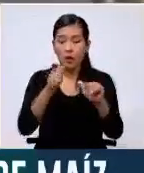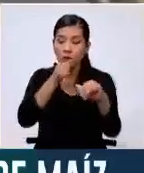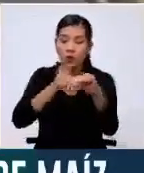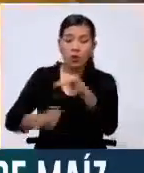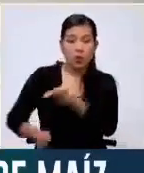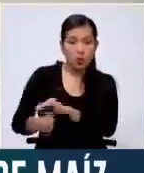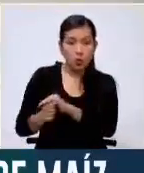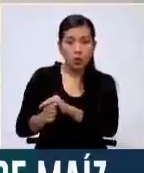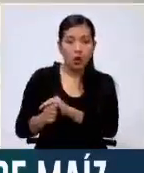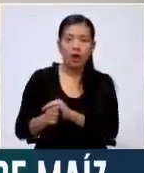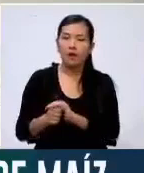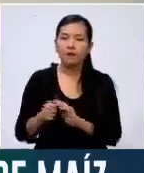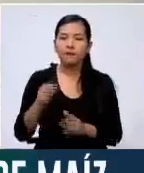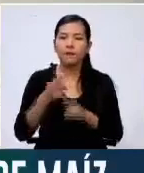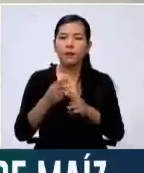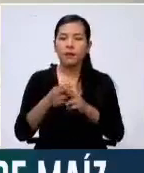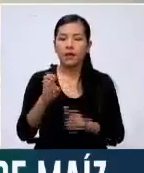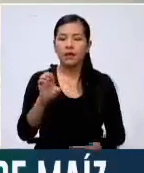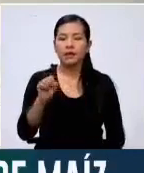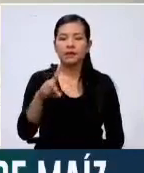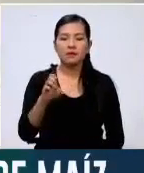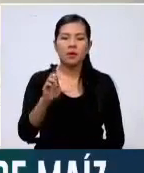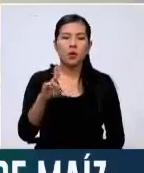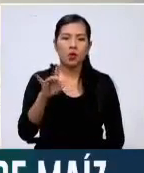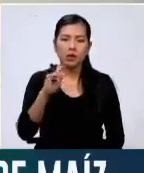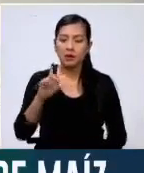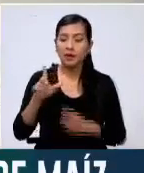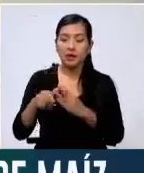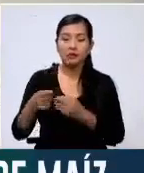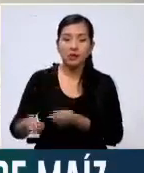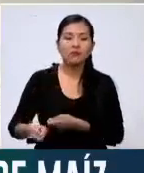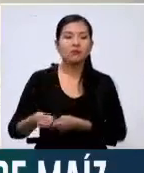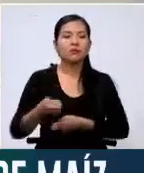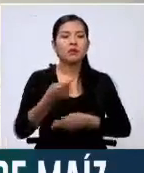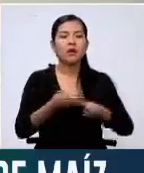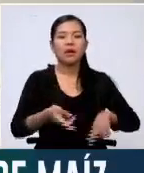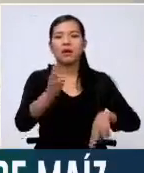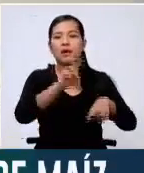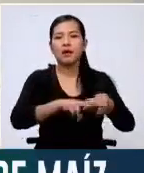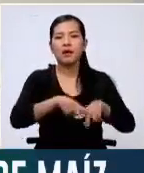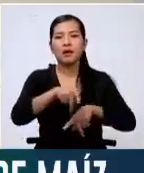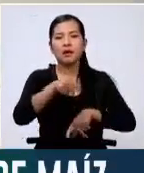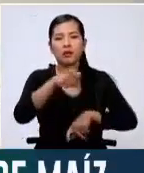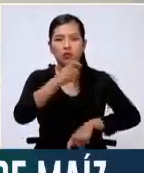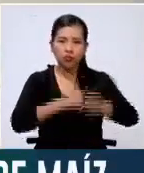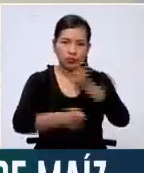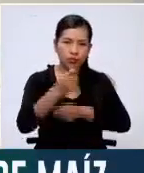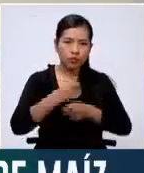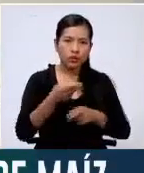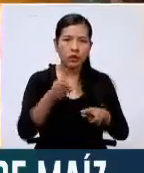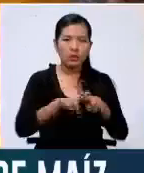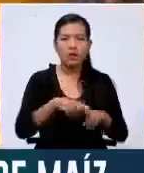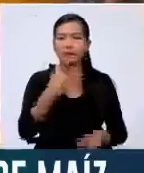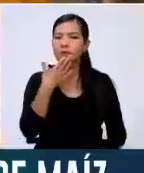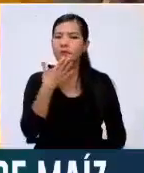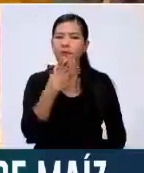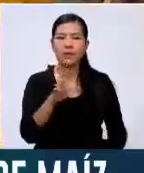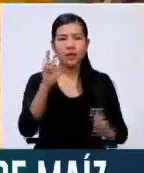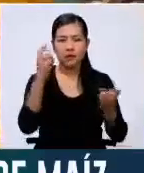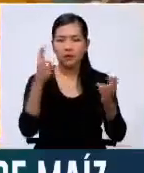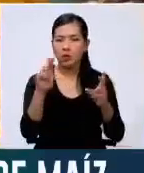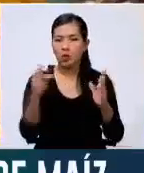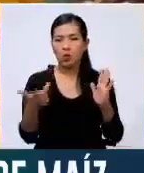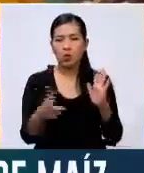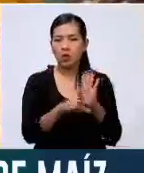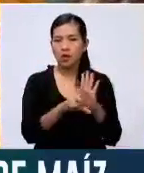que es especulación, pero esto tiene un efecto, el agio, que es incrementar el precio en forma totalmente ilegal. Indicó